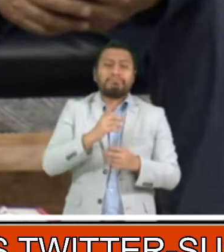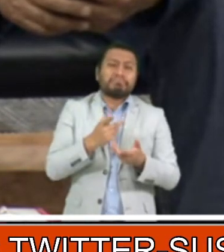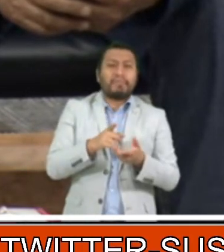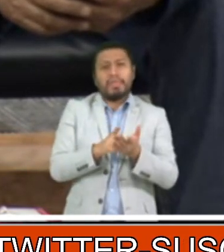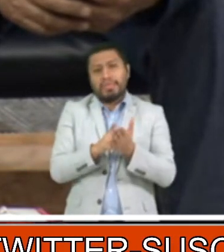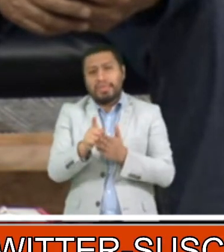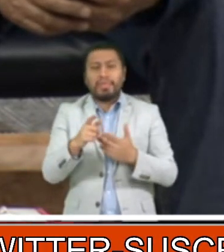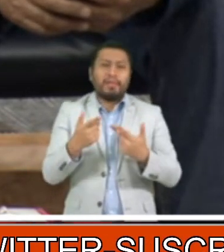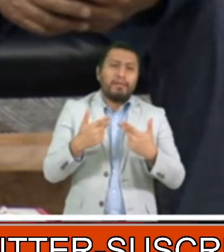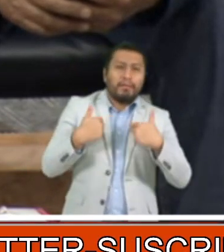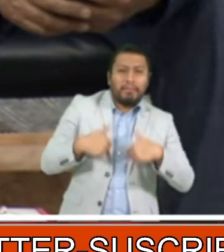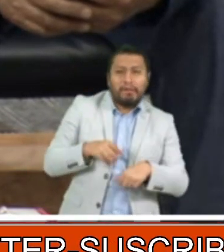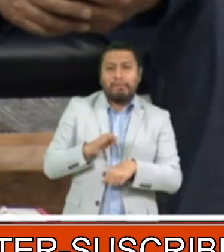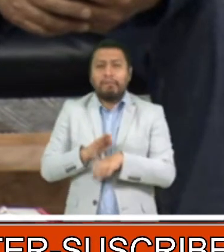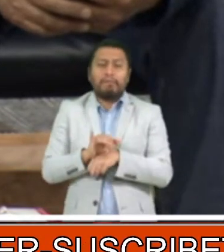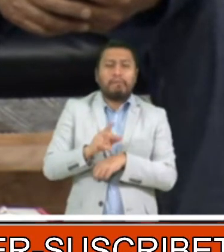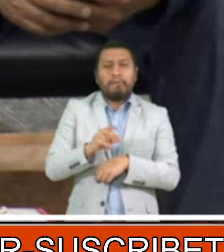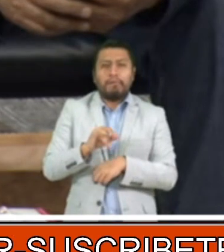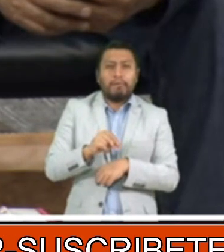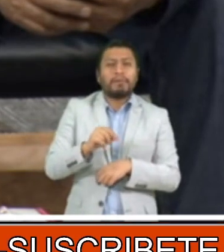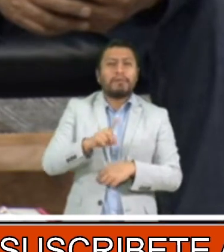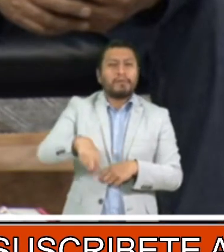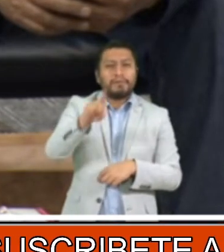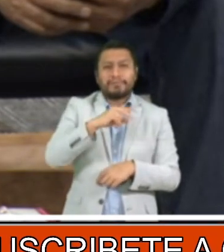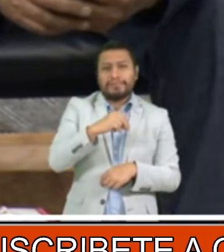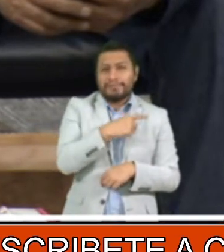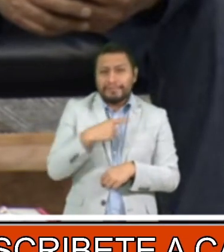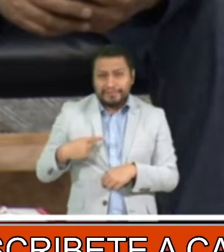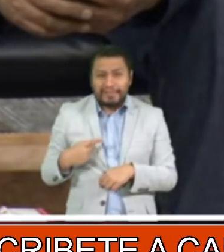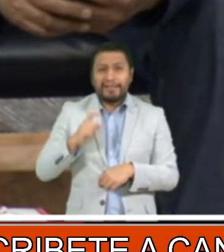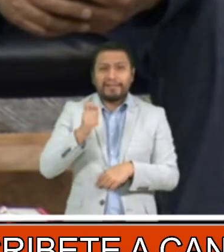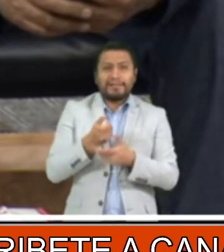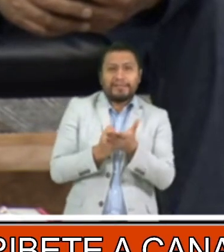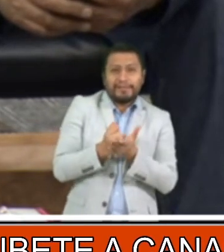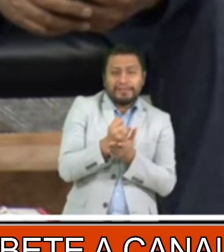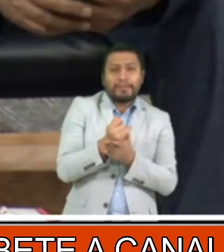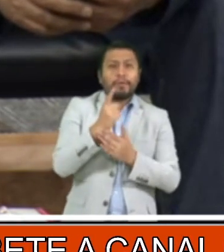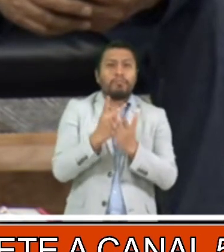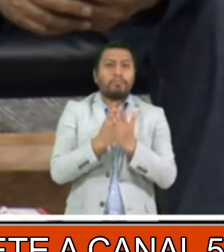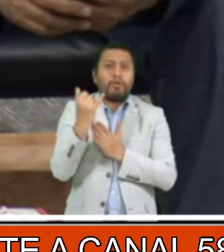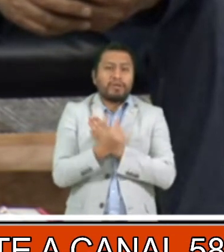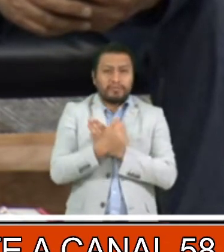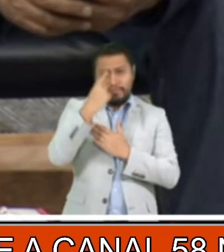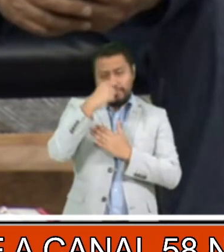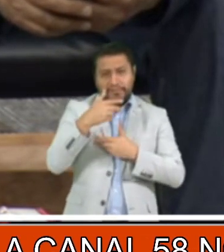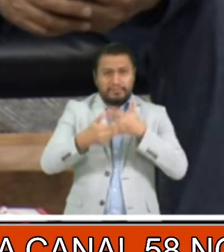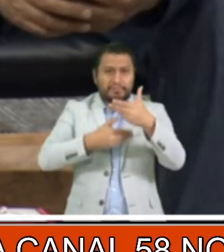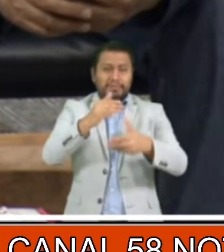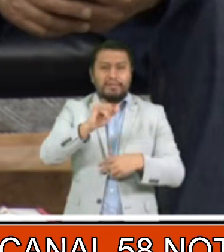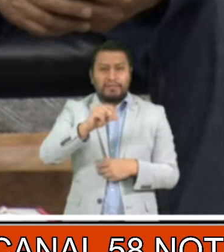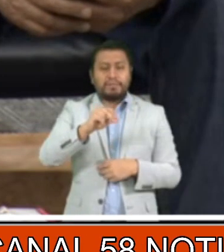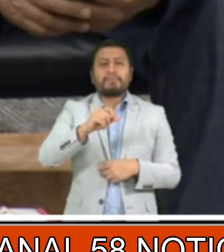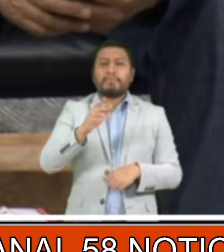derechos que tienen los casi 93 millones de mexicanos de decidir o no la continuación de un proyecto de nación con un alto